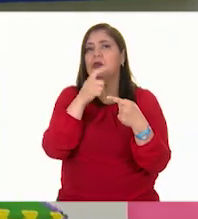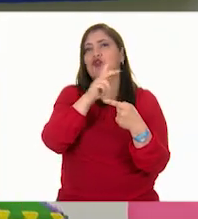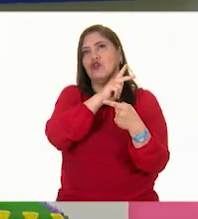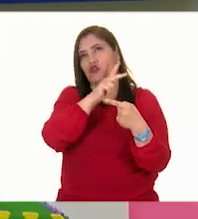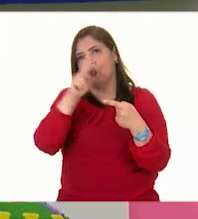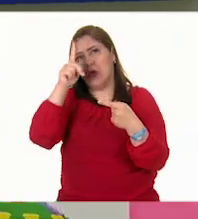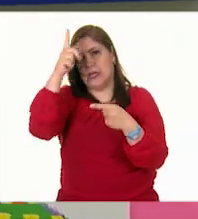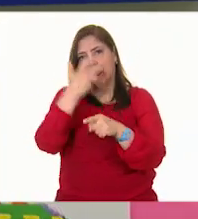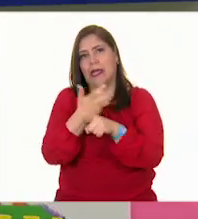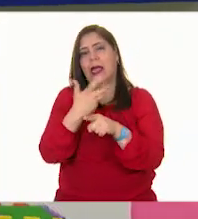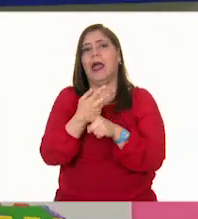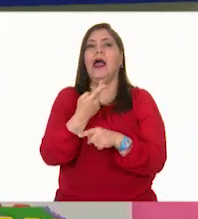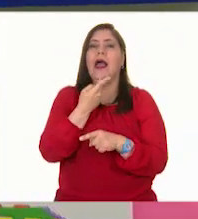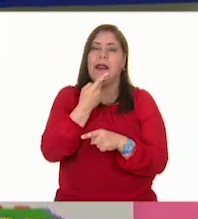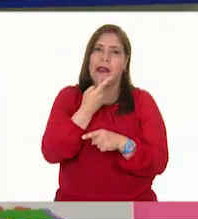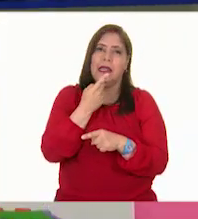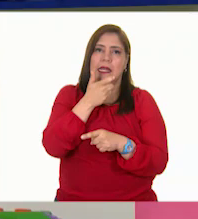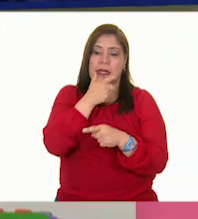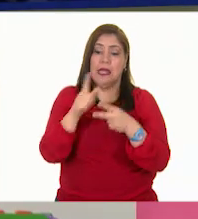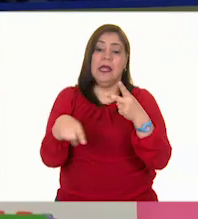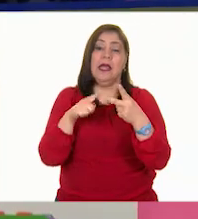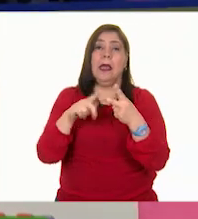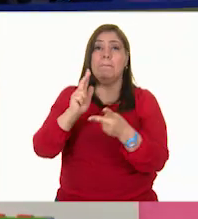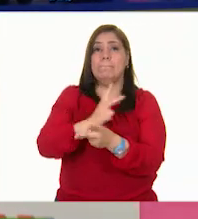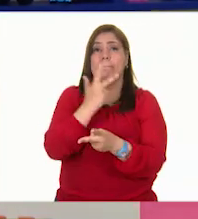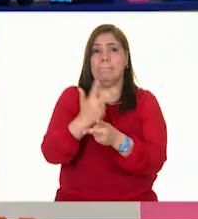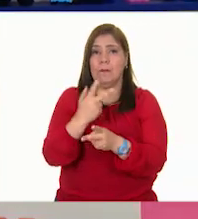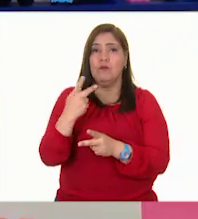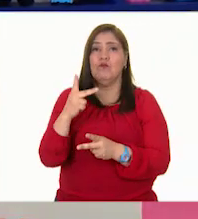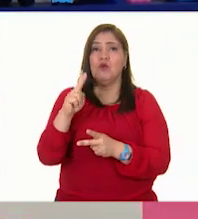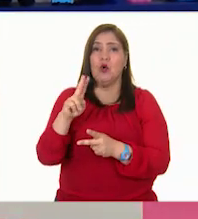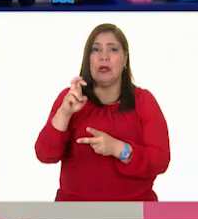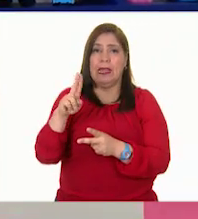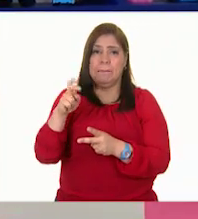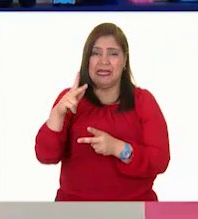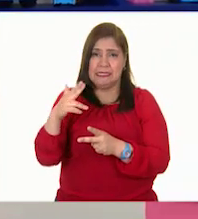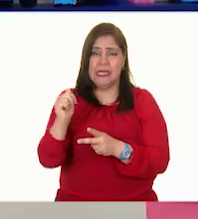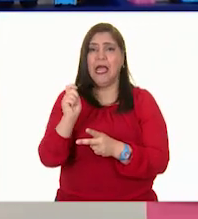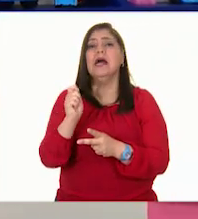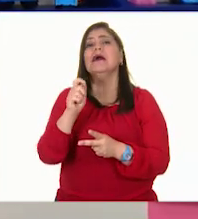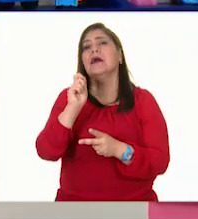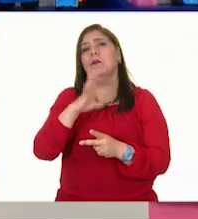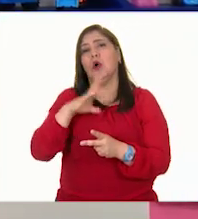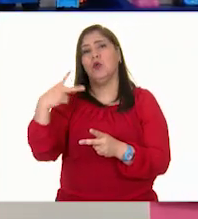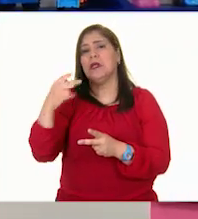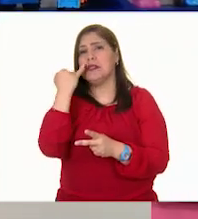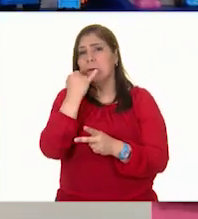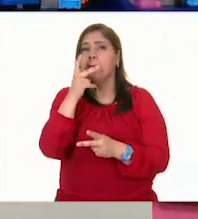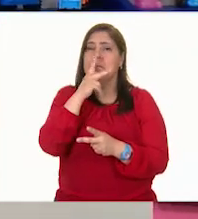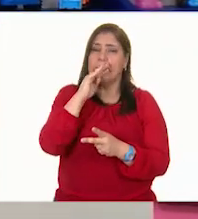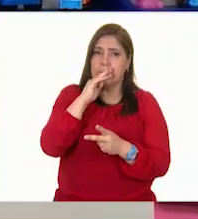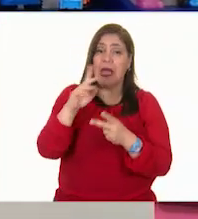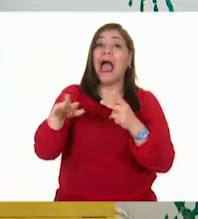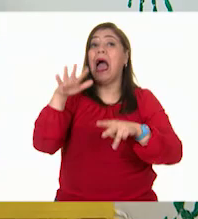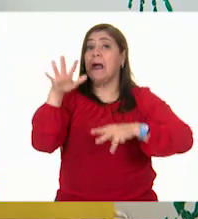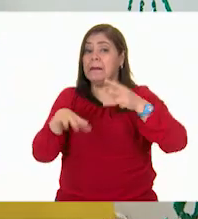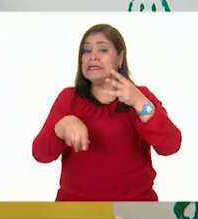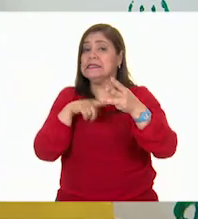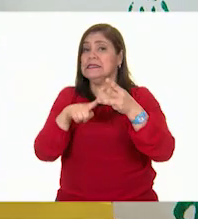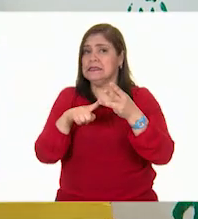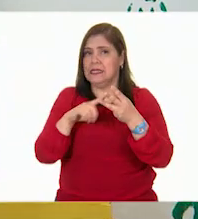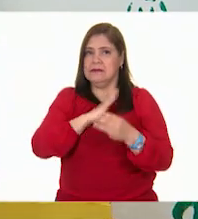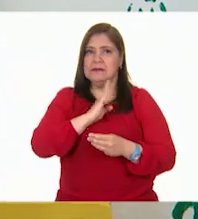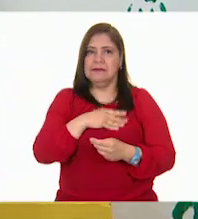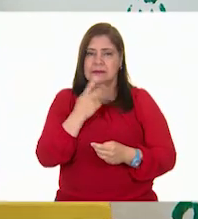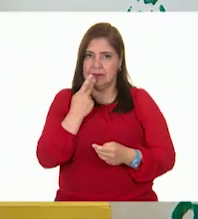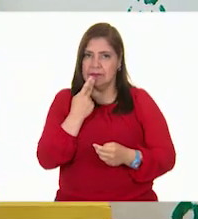hablan inglés en Estados Unidos. Habla en purépecha, la lengua de su padre y de su madre, y a veces habla español. Y aquí